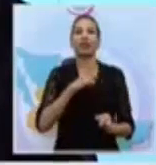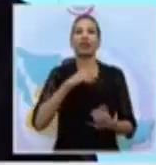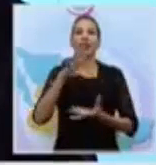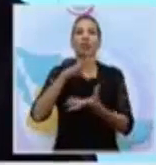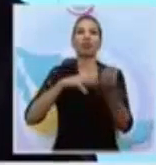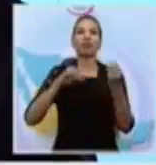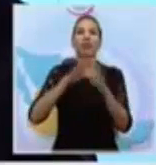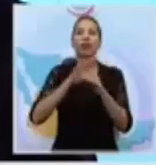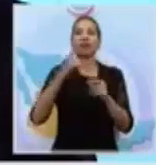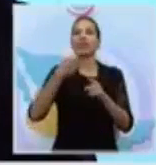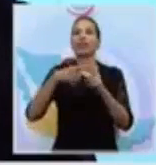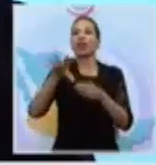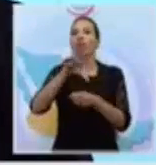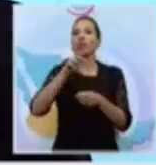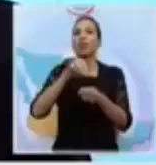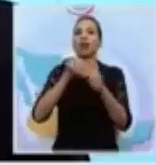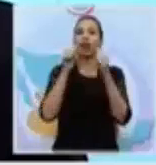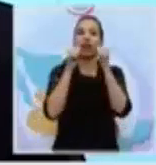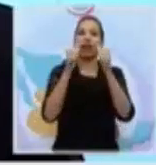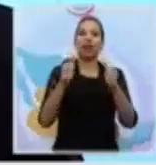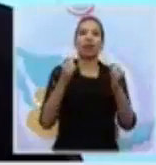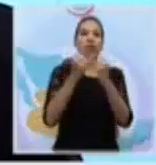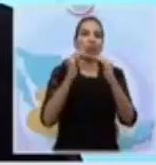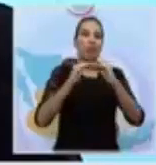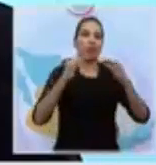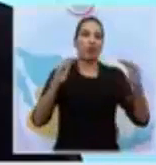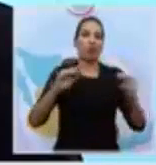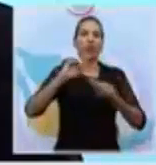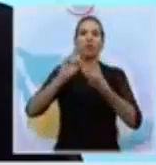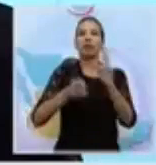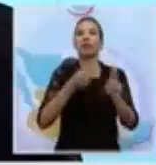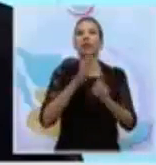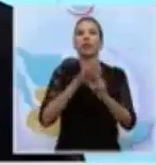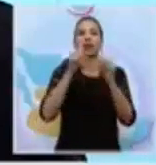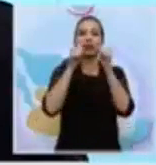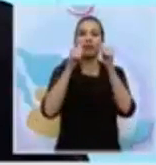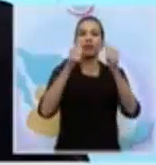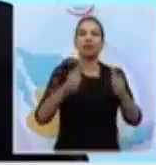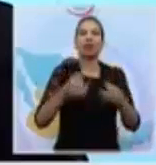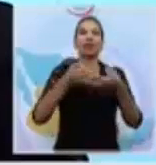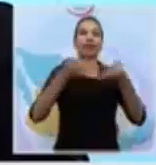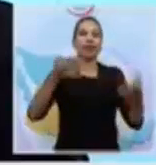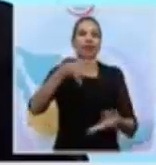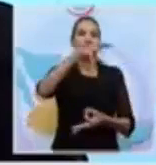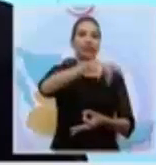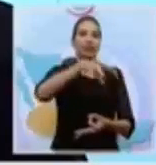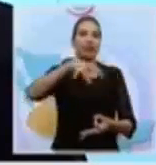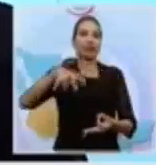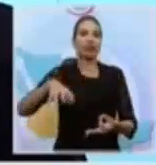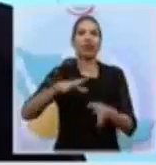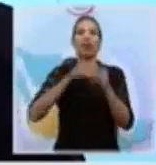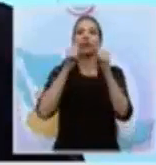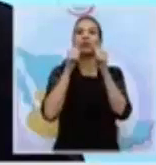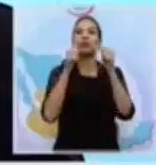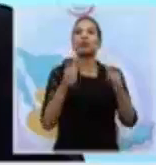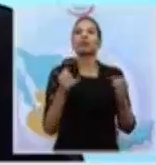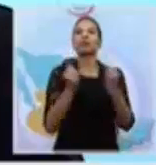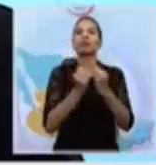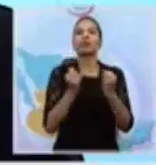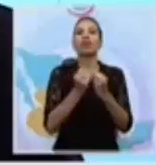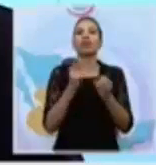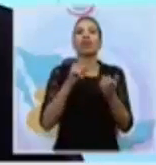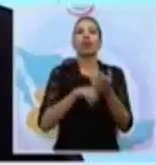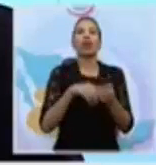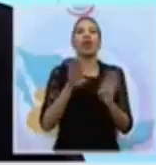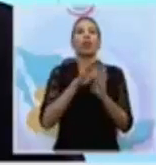ser incondicionales y universales, o bien focalizadas territorialmente o focalizadas a la